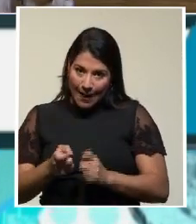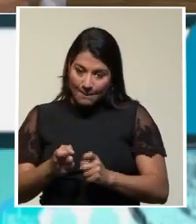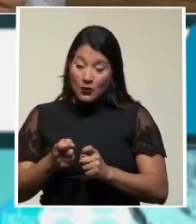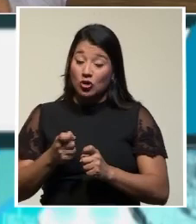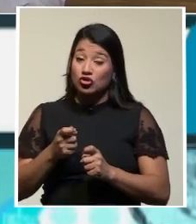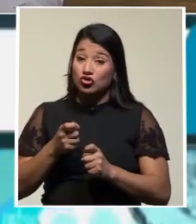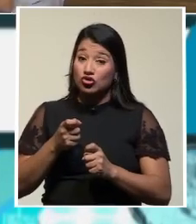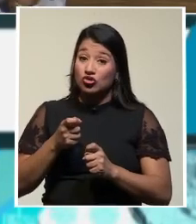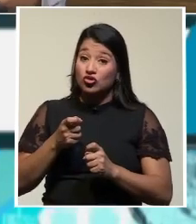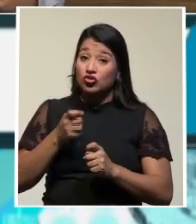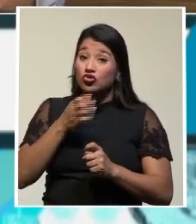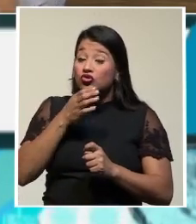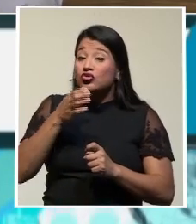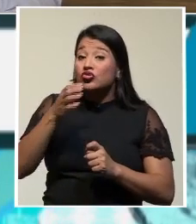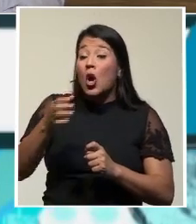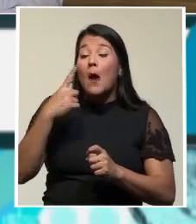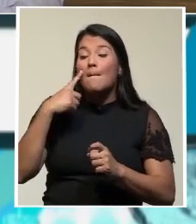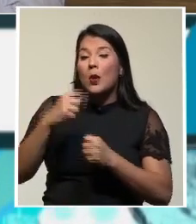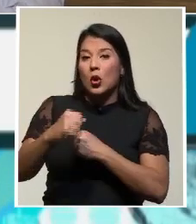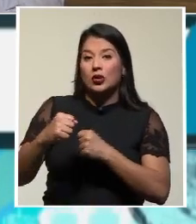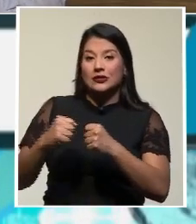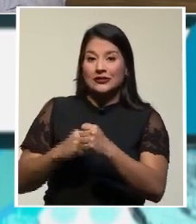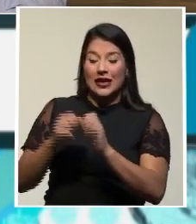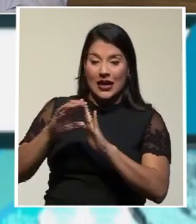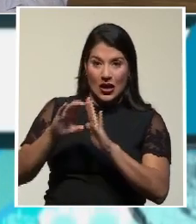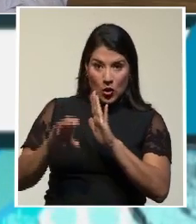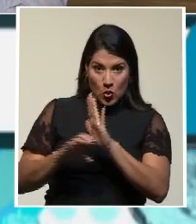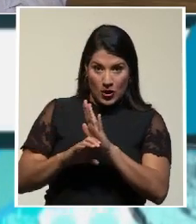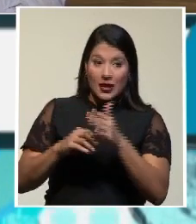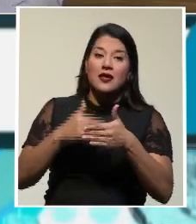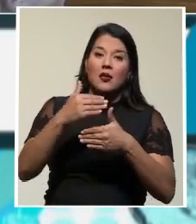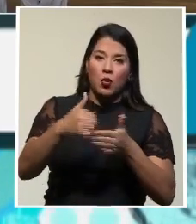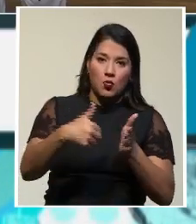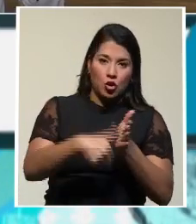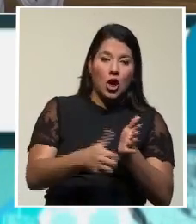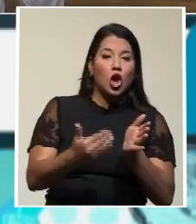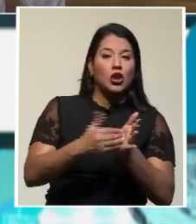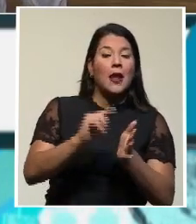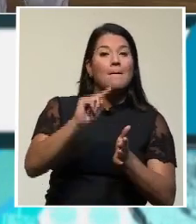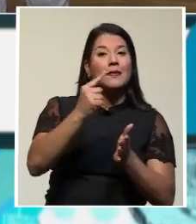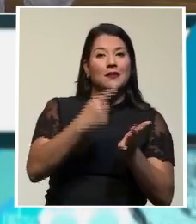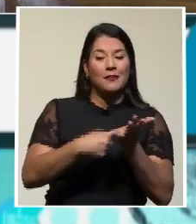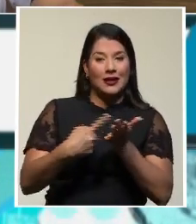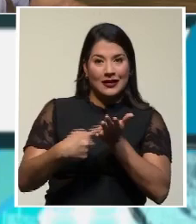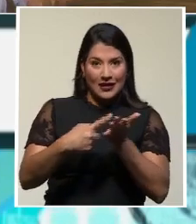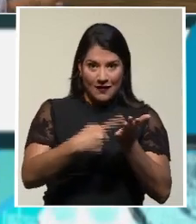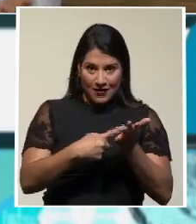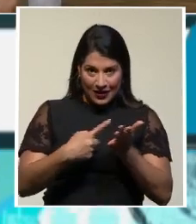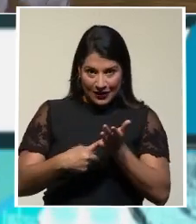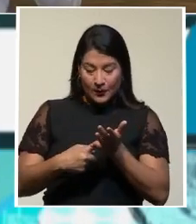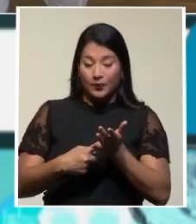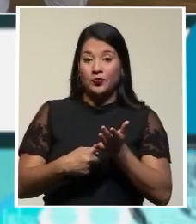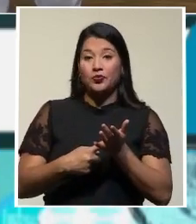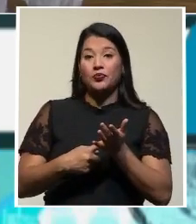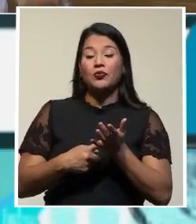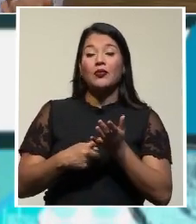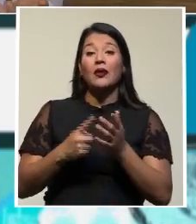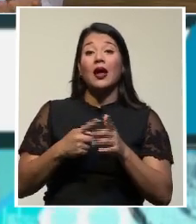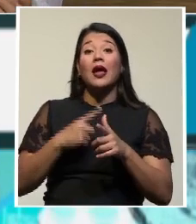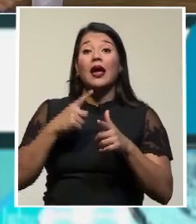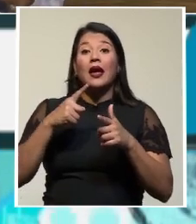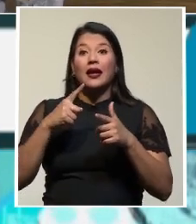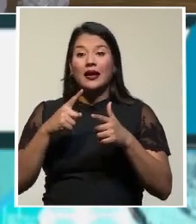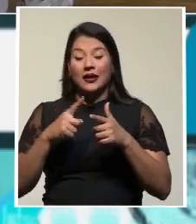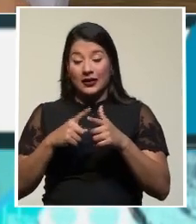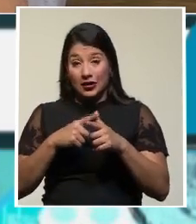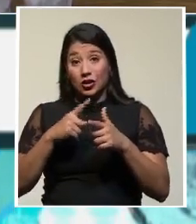el informe o en este documento enviado por los magistrados. Así que bueno, lo que tiene que volver a pasar es este